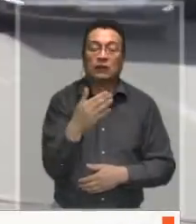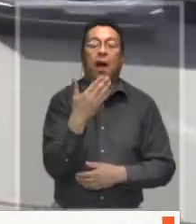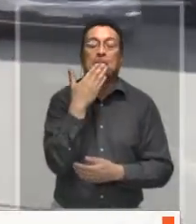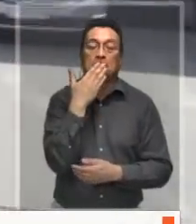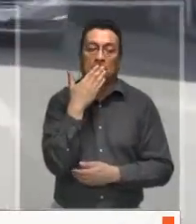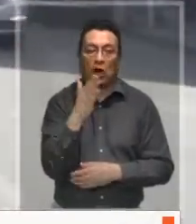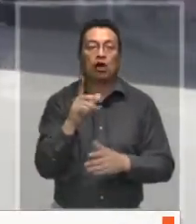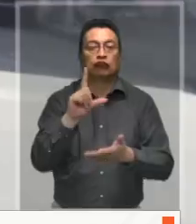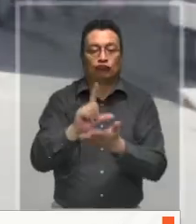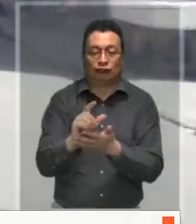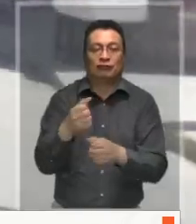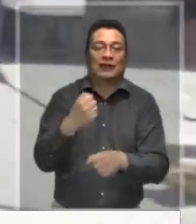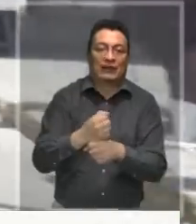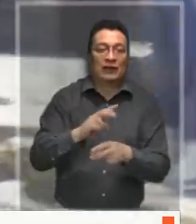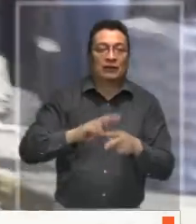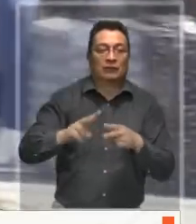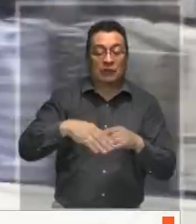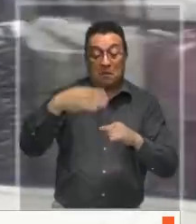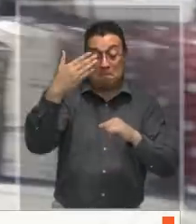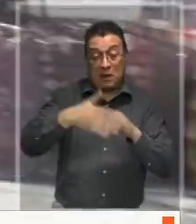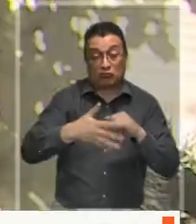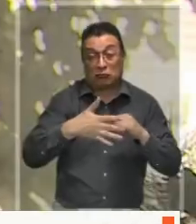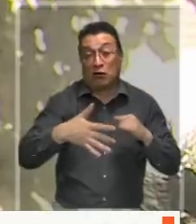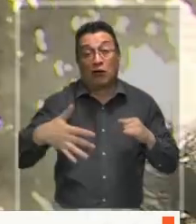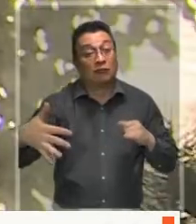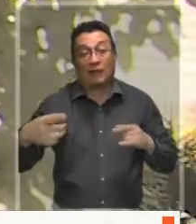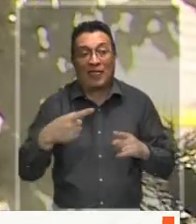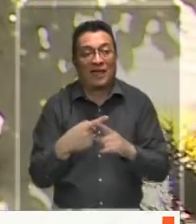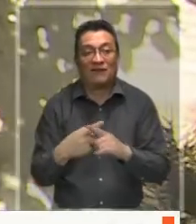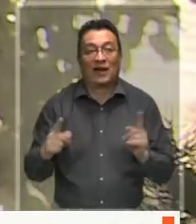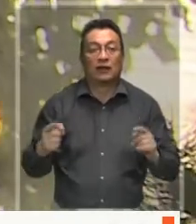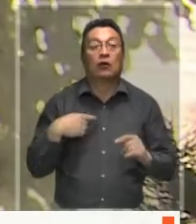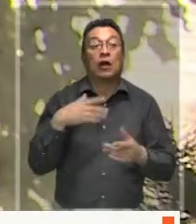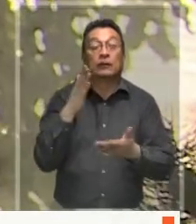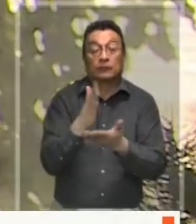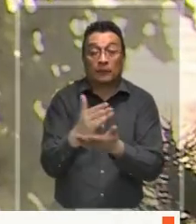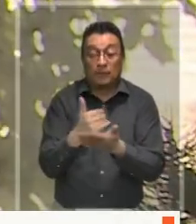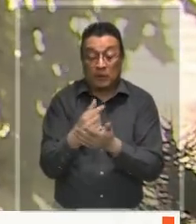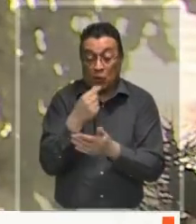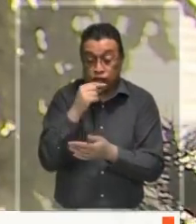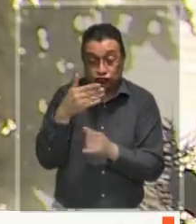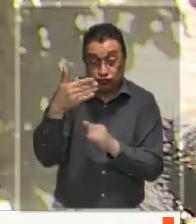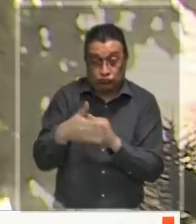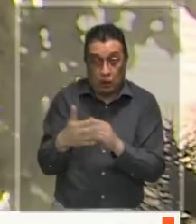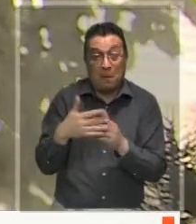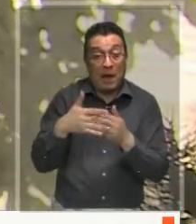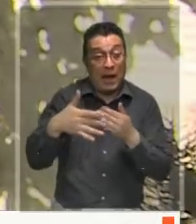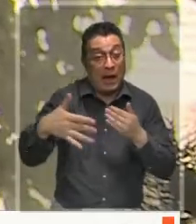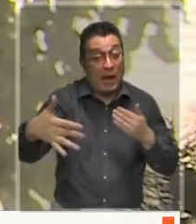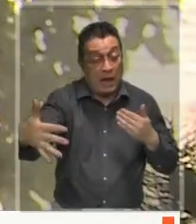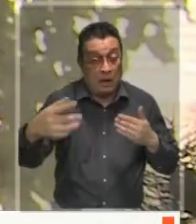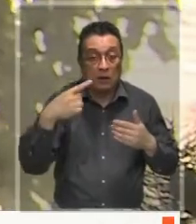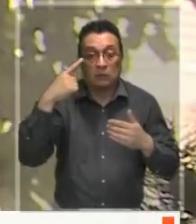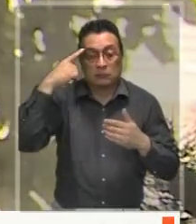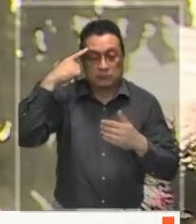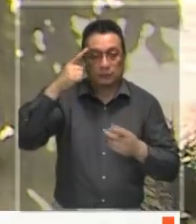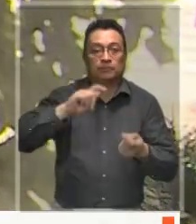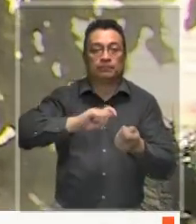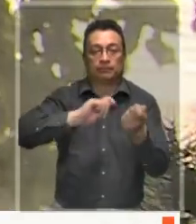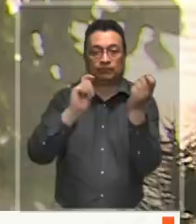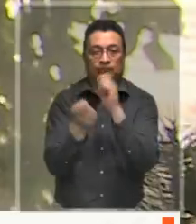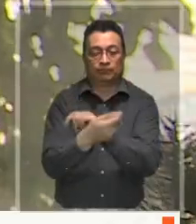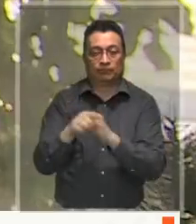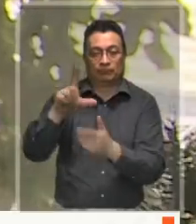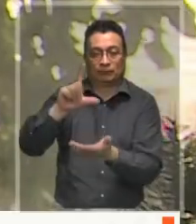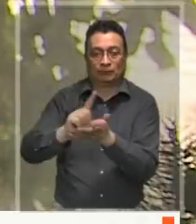seguridad del lugar, pero el plan a largo plazo sería otro. Como una estrategia, si bien no a corto plazo, pero a largo plazo, de trasladar el CESFAM número